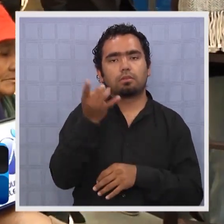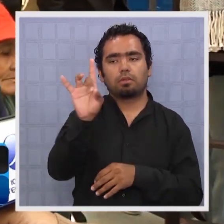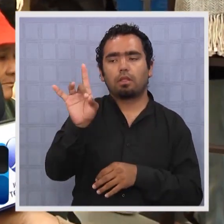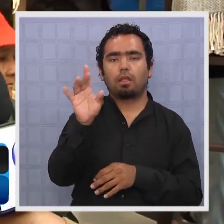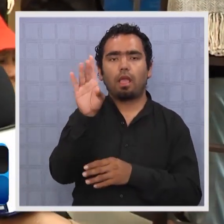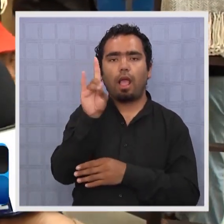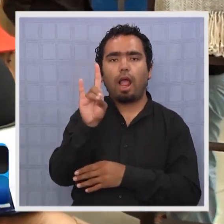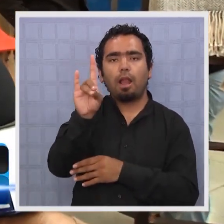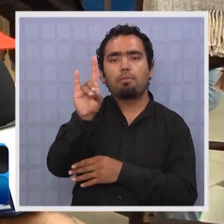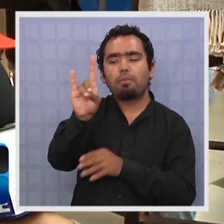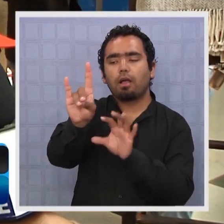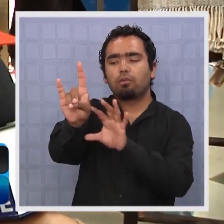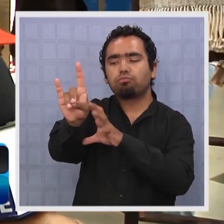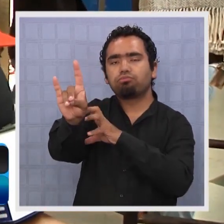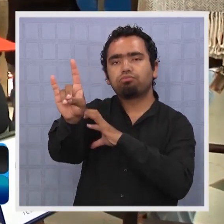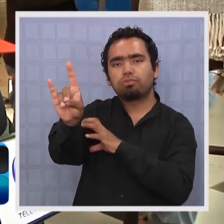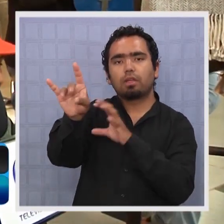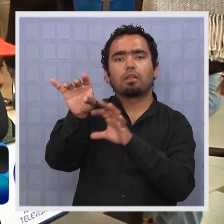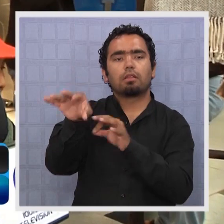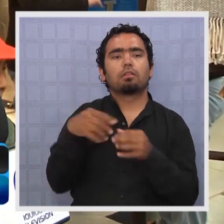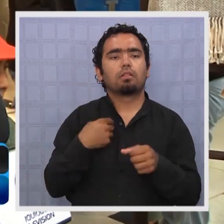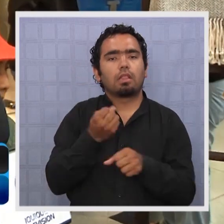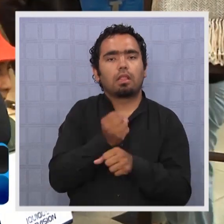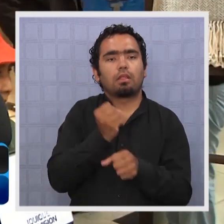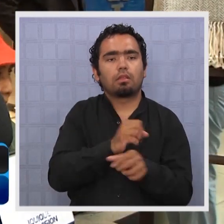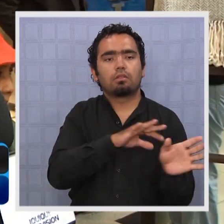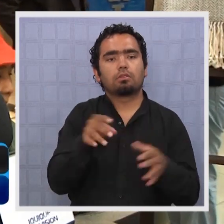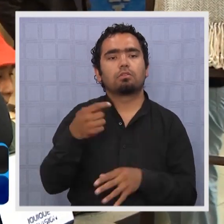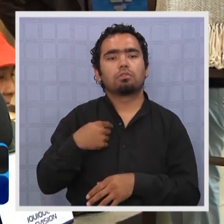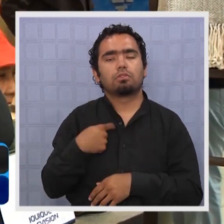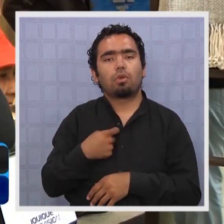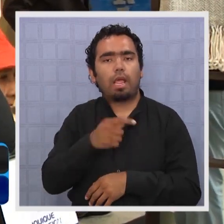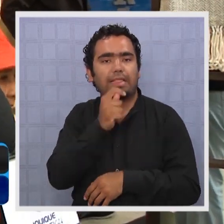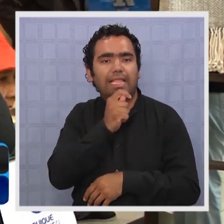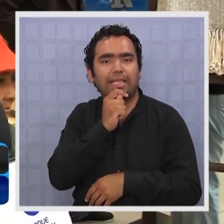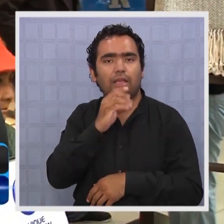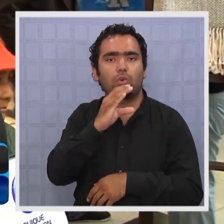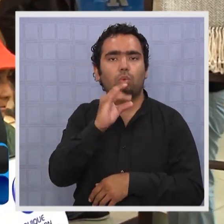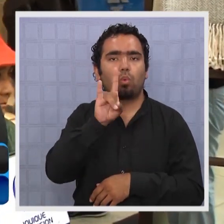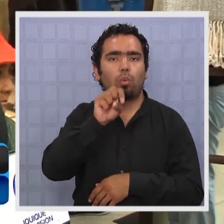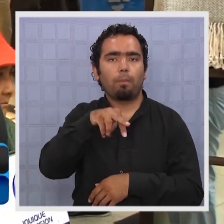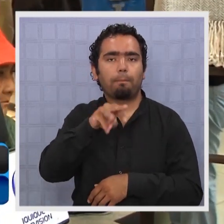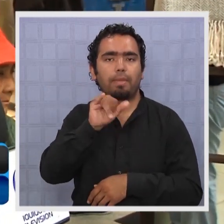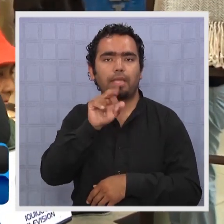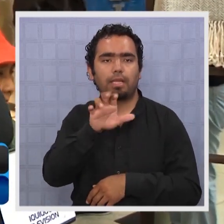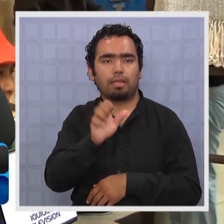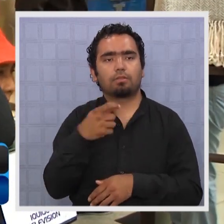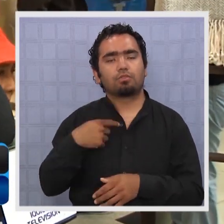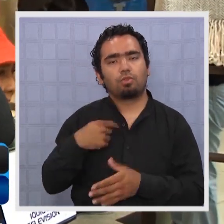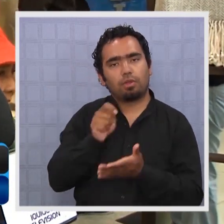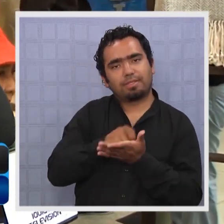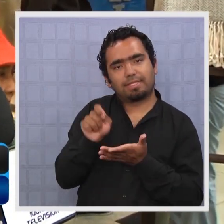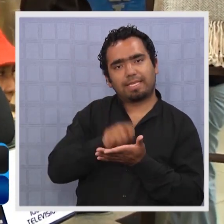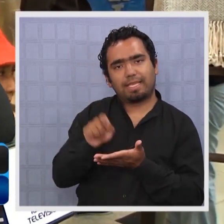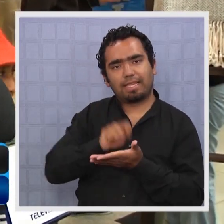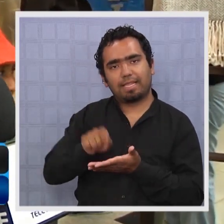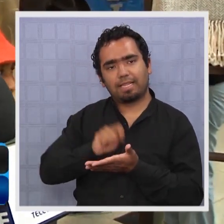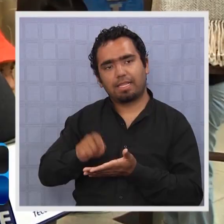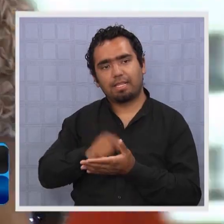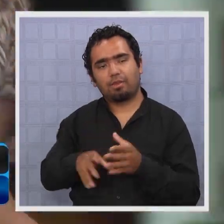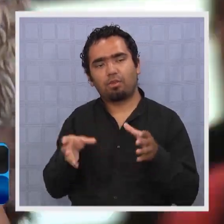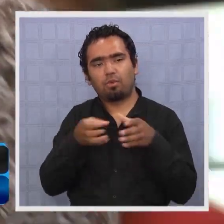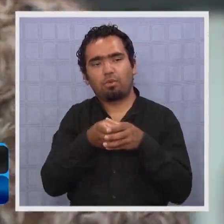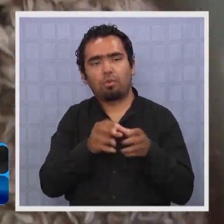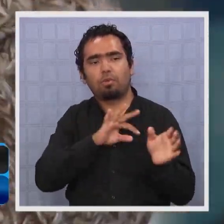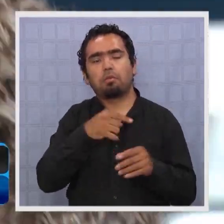¿Ya? Sí, y trabajamos, yo pertenezco al taller Cumire. Soy el secretario de la agrupación. Perfecto.